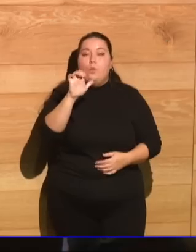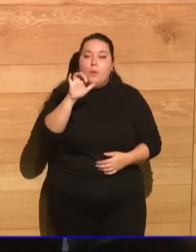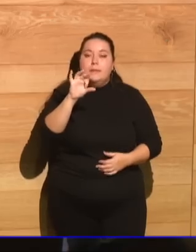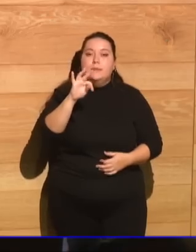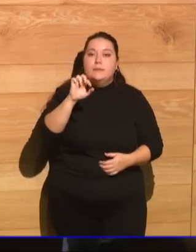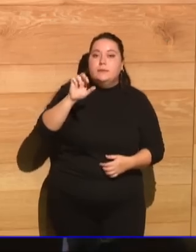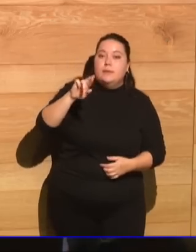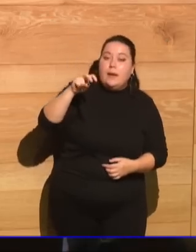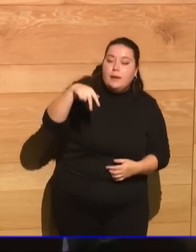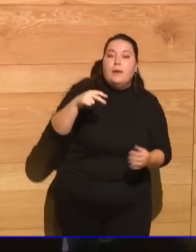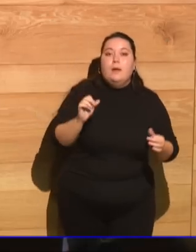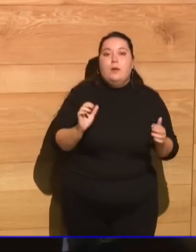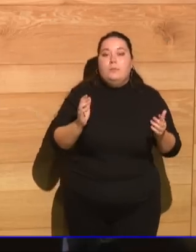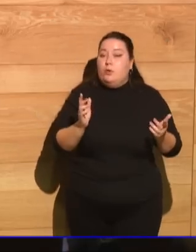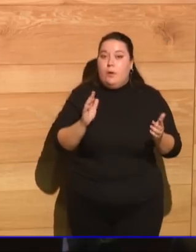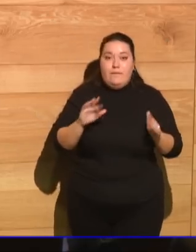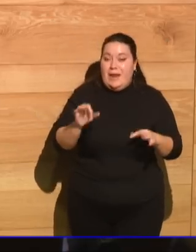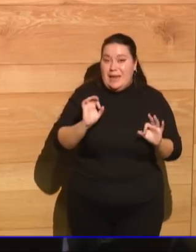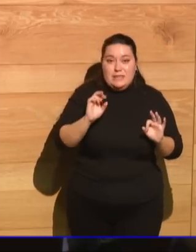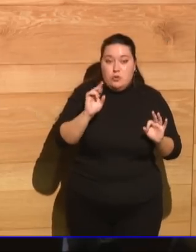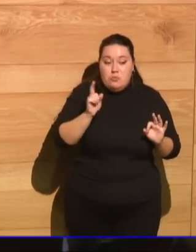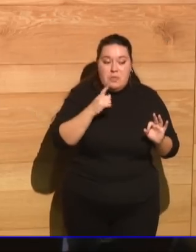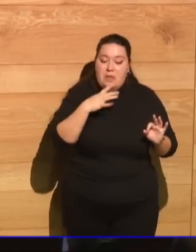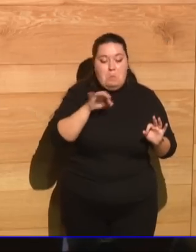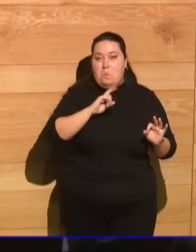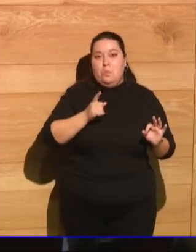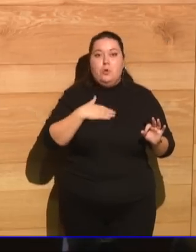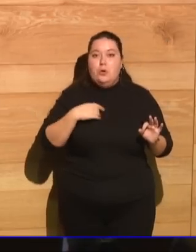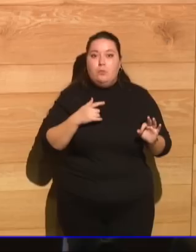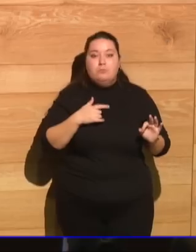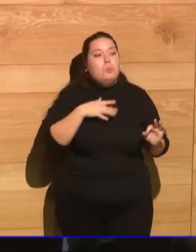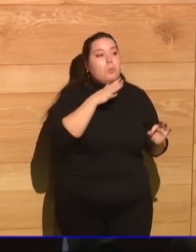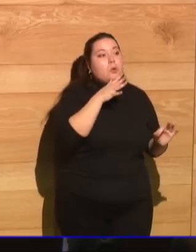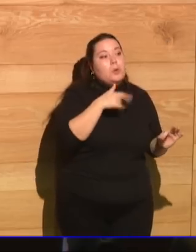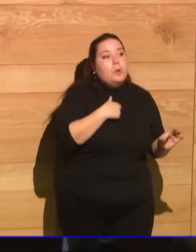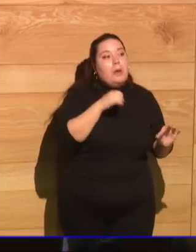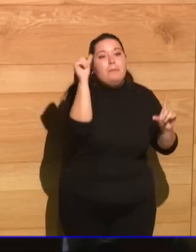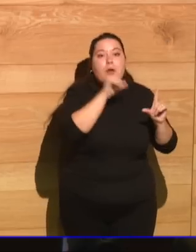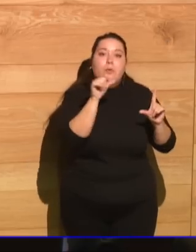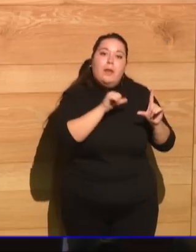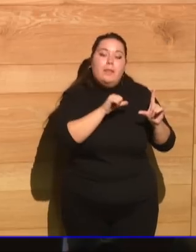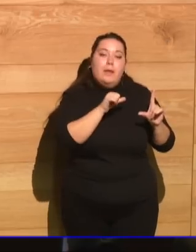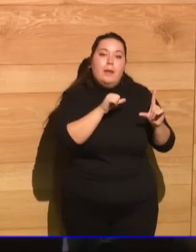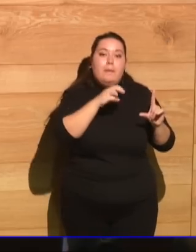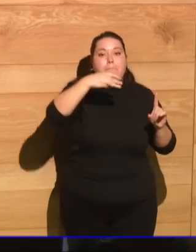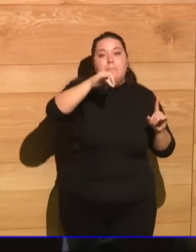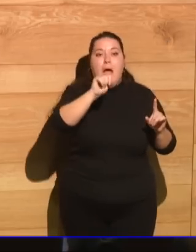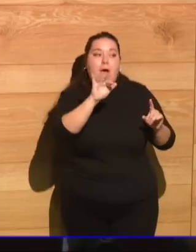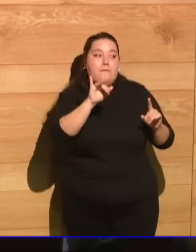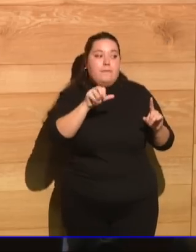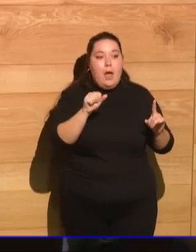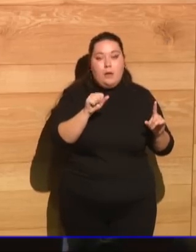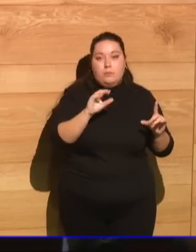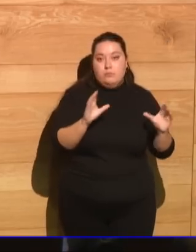y que por fin se lleva al cine. Pero no es así. Él decide que por alguna razón es buena idea hacer una película de gángsters, Con niños. pero en la que todos